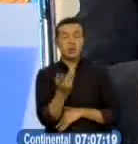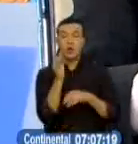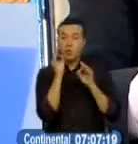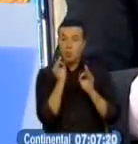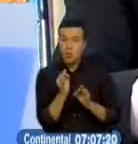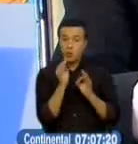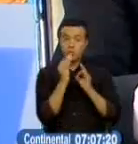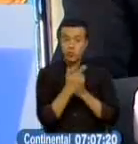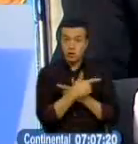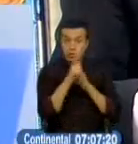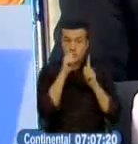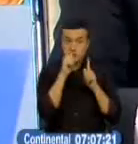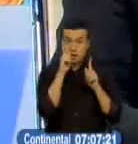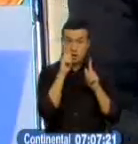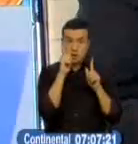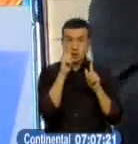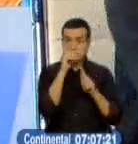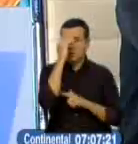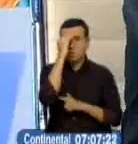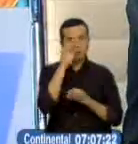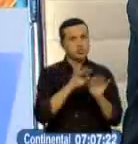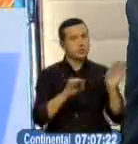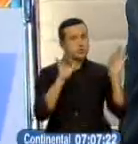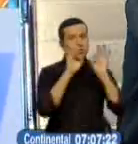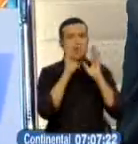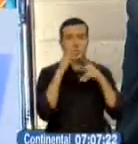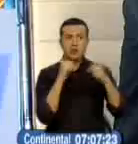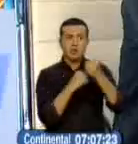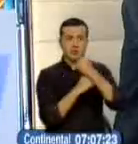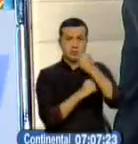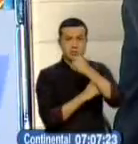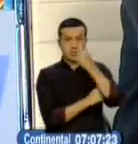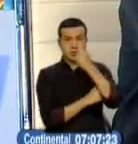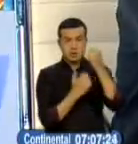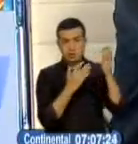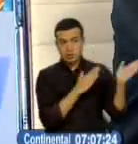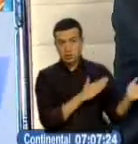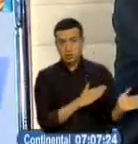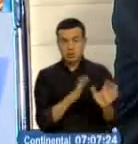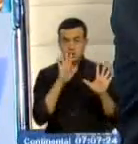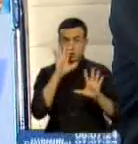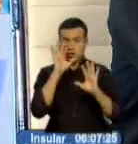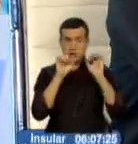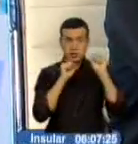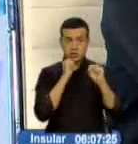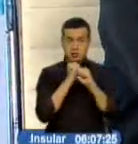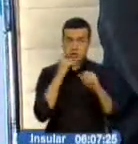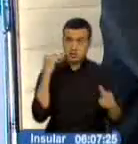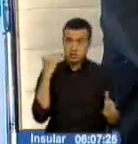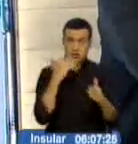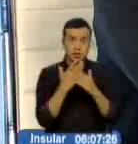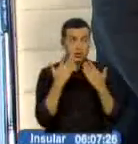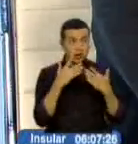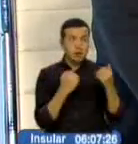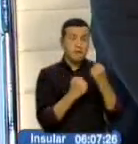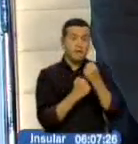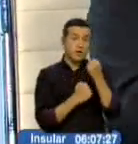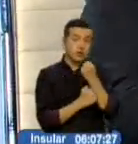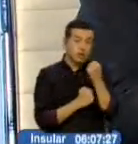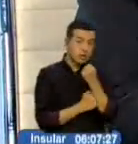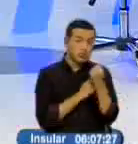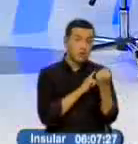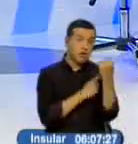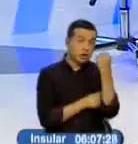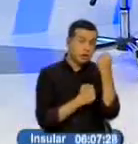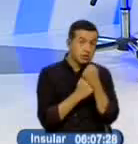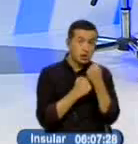estos próximos 4 años? ¿Hay pilares ya construidos durante los 10 años anteriores? ¿Hay que fortalecerlo? ¿Hay